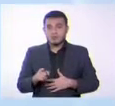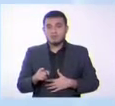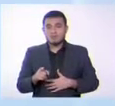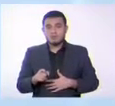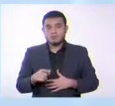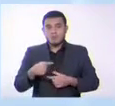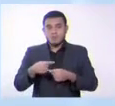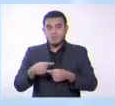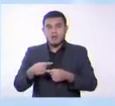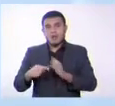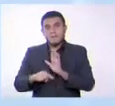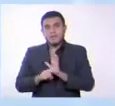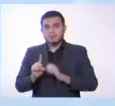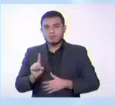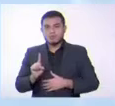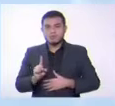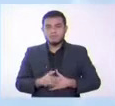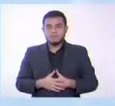-1.